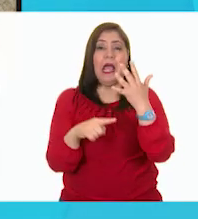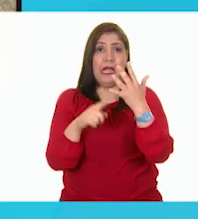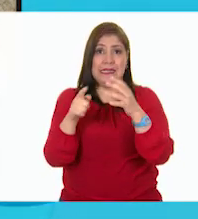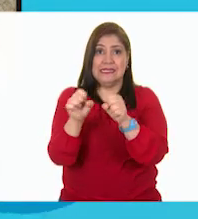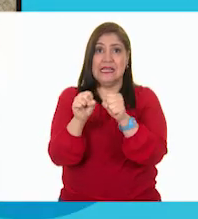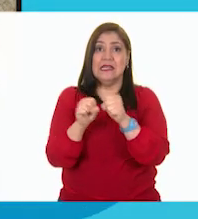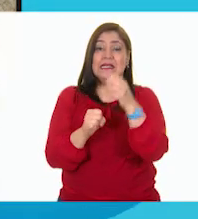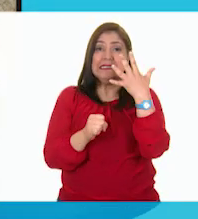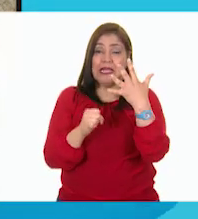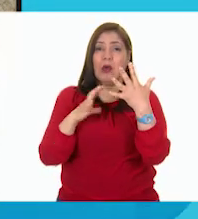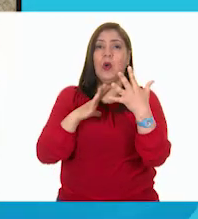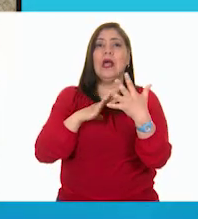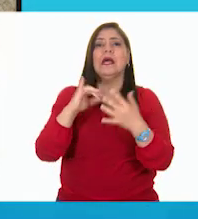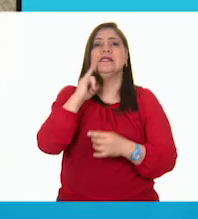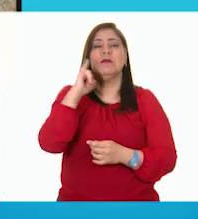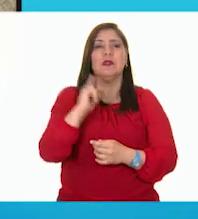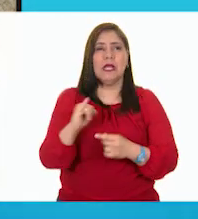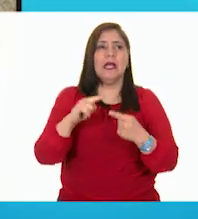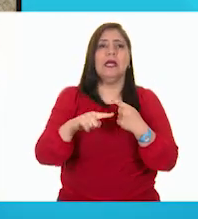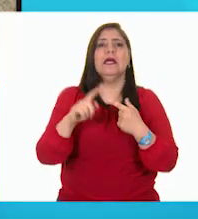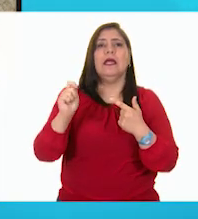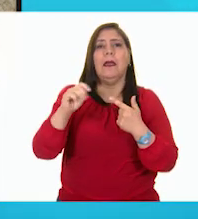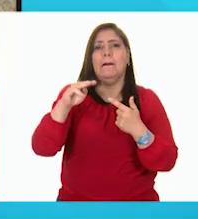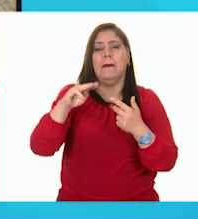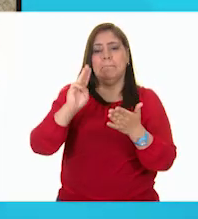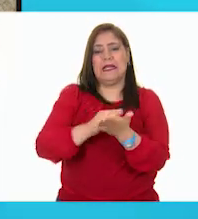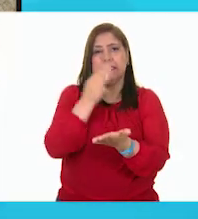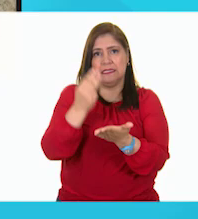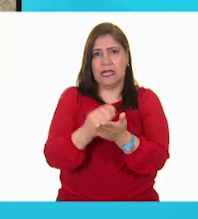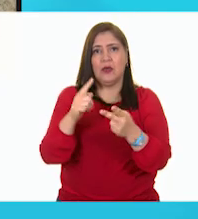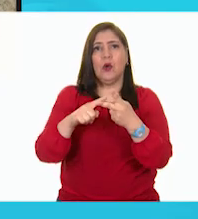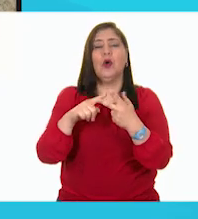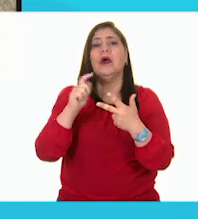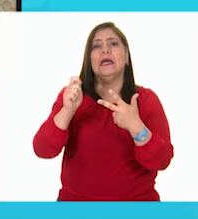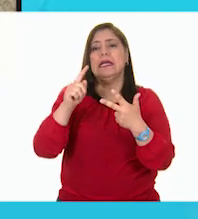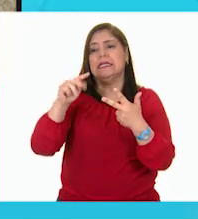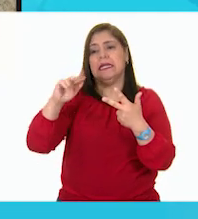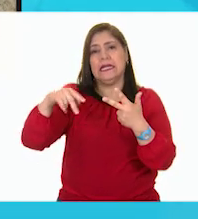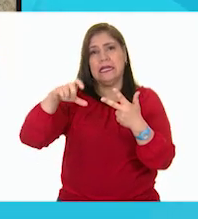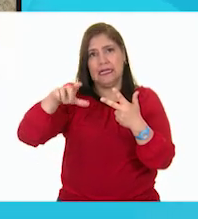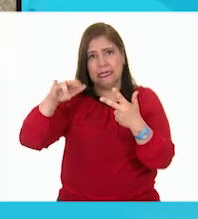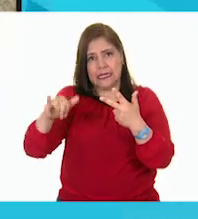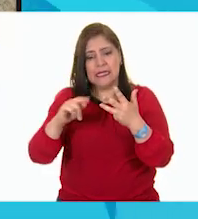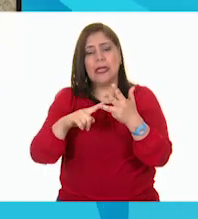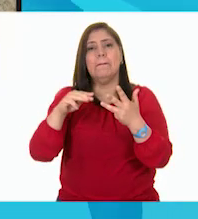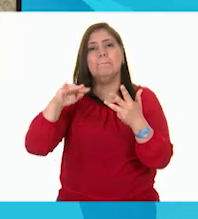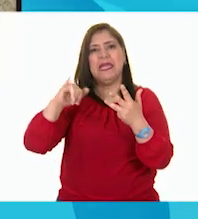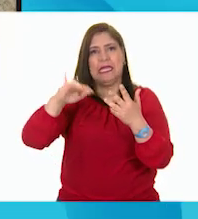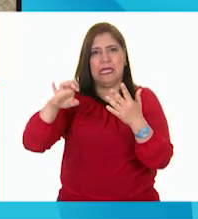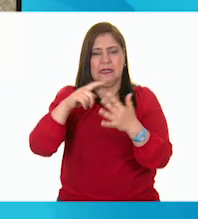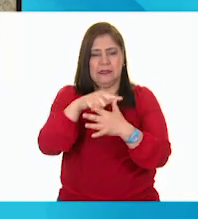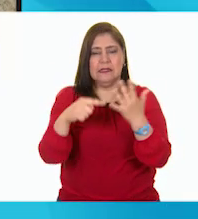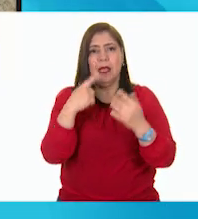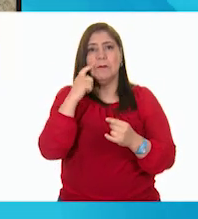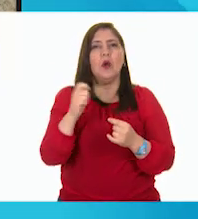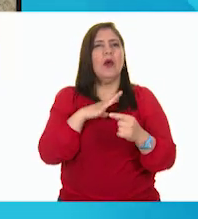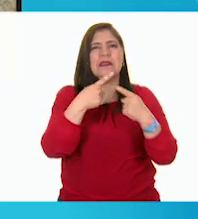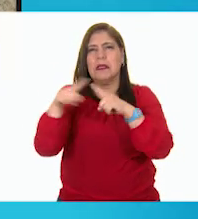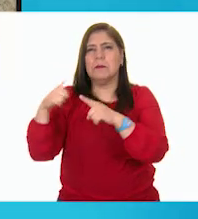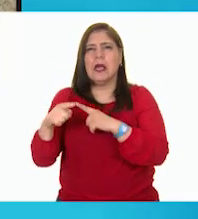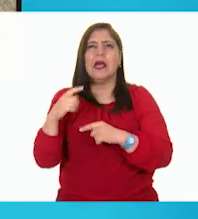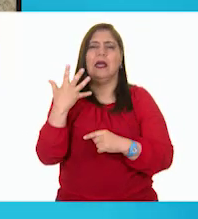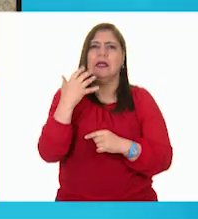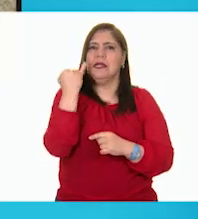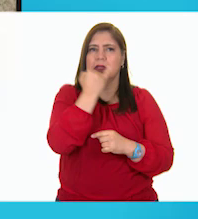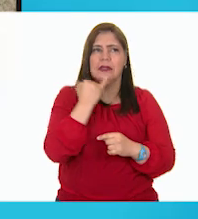El zapoteco, el náhuatl, el mixteco, el triqui y el mije. Después de todo lo que